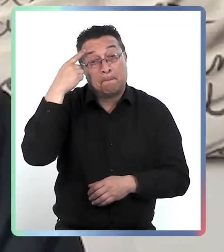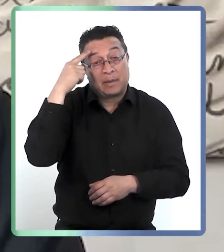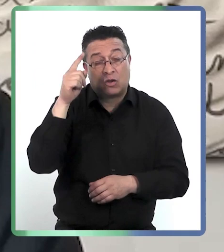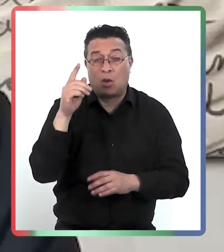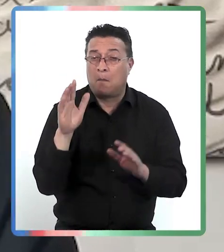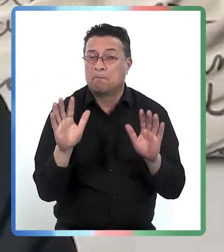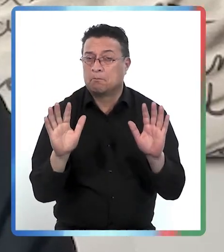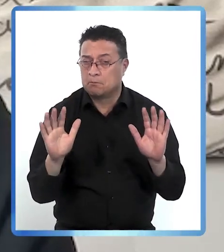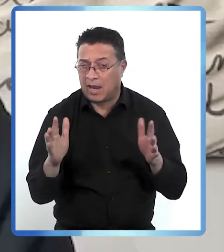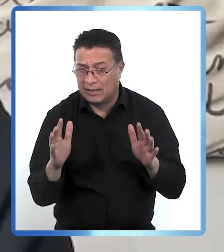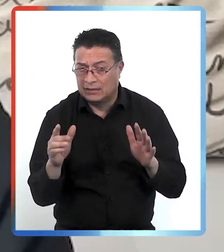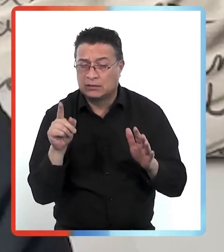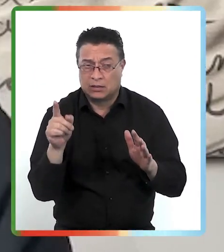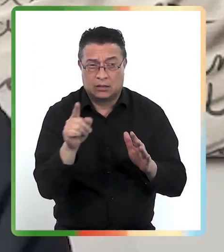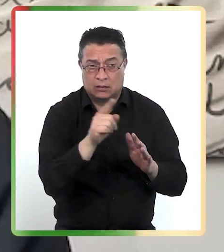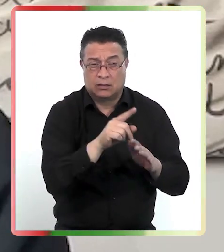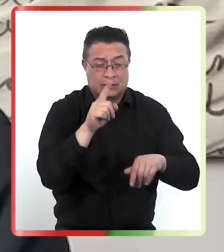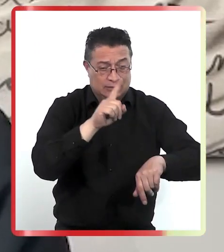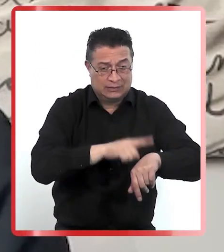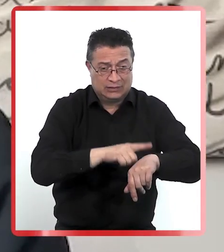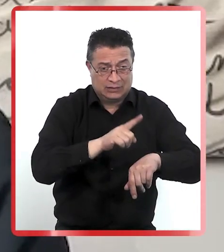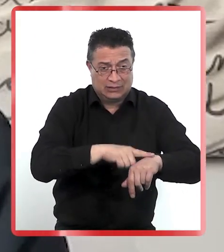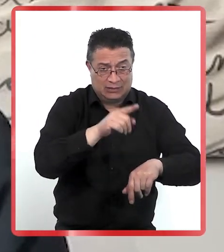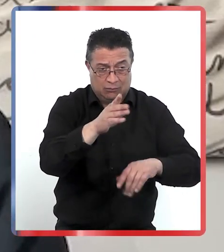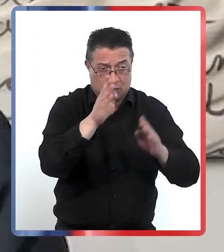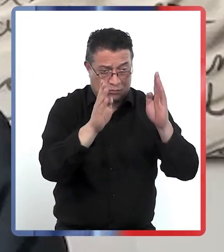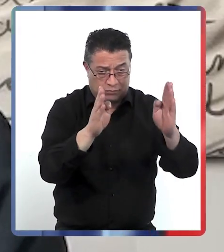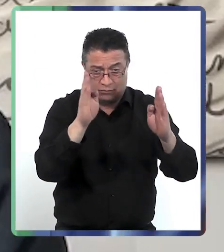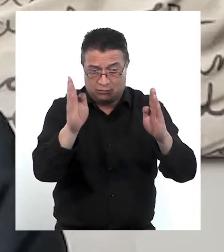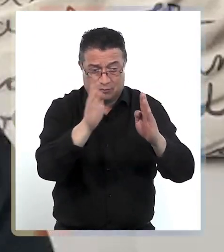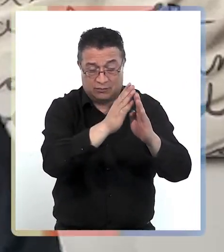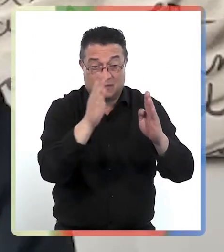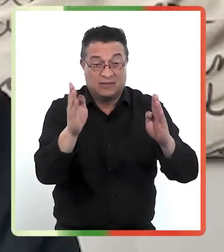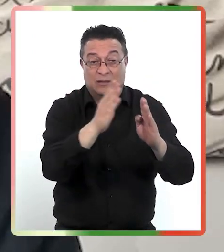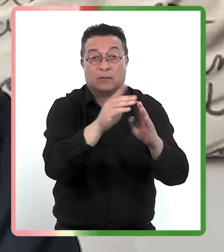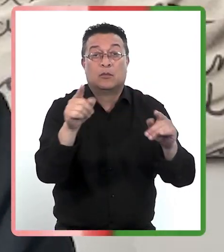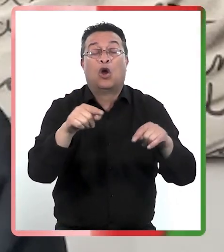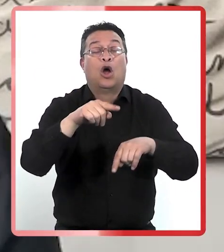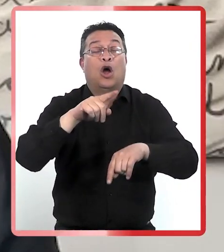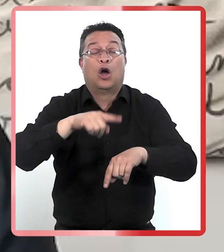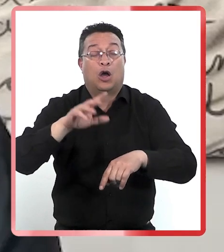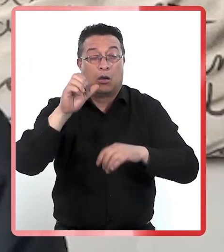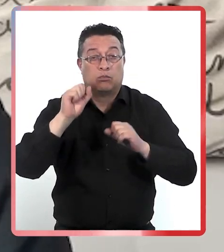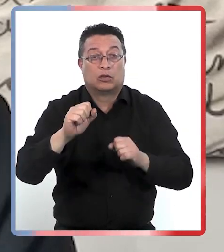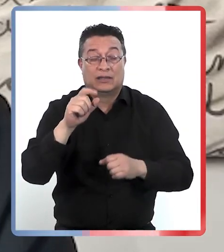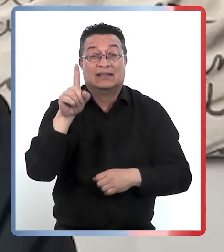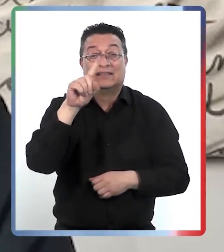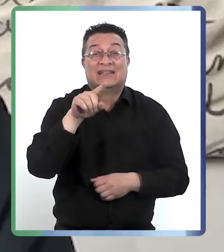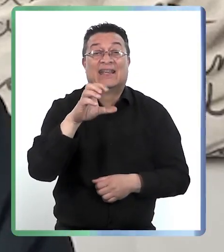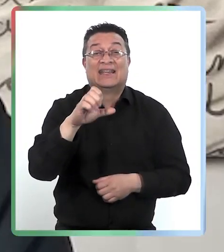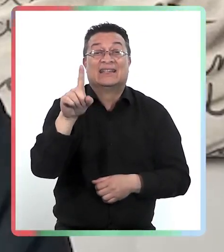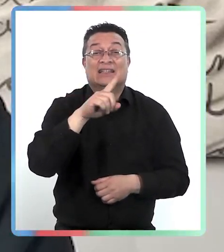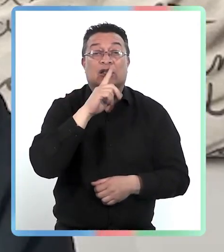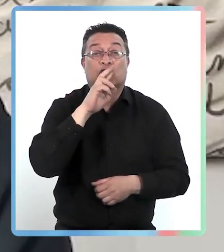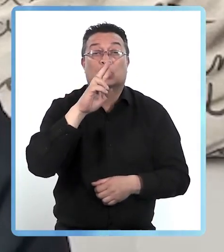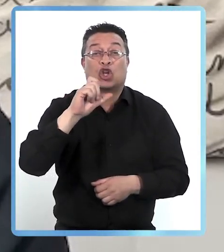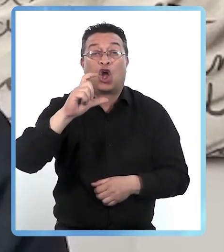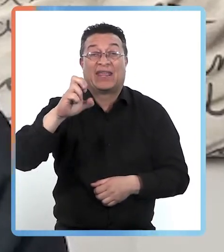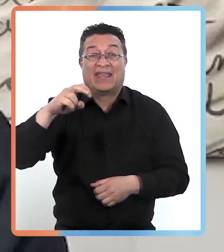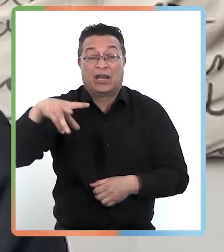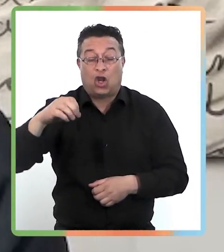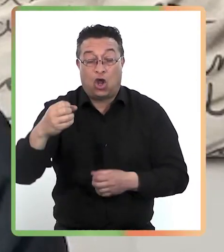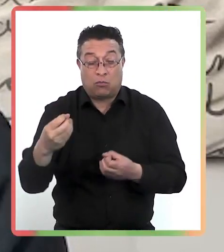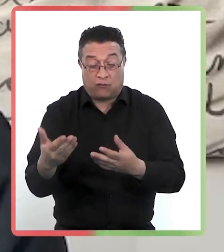Sin embargo, pareciera ser que el periodo en el cual las mujeres estuvieron expuestas a estrógenos,